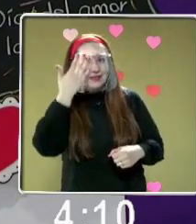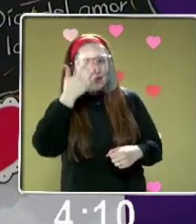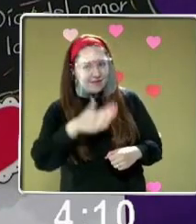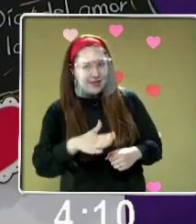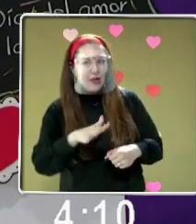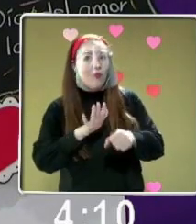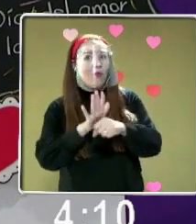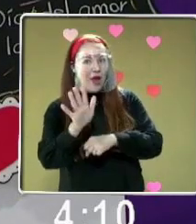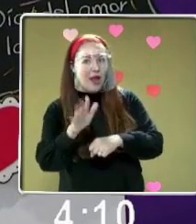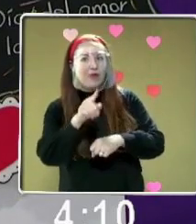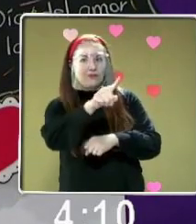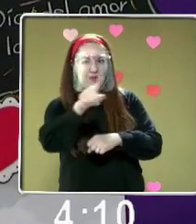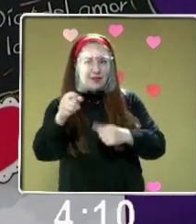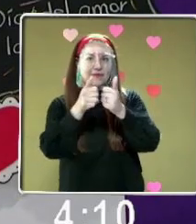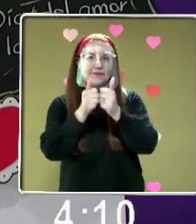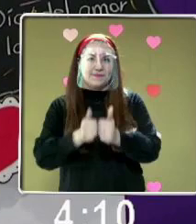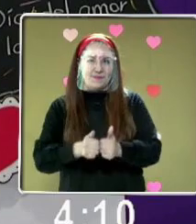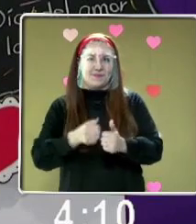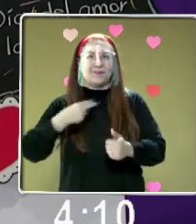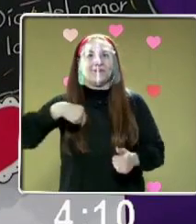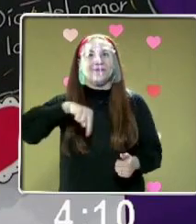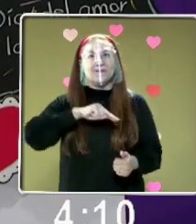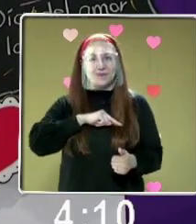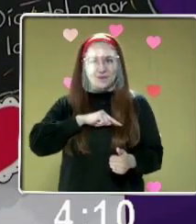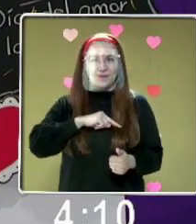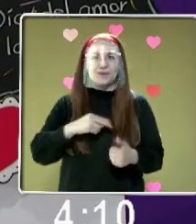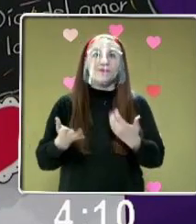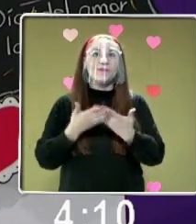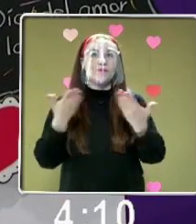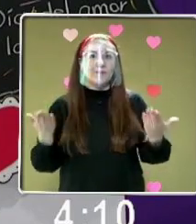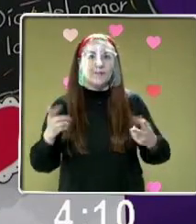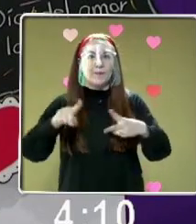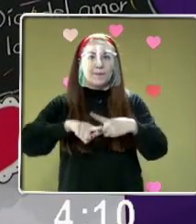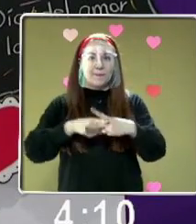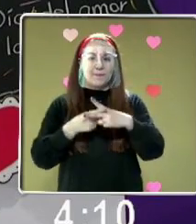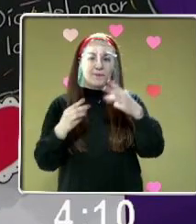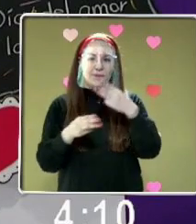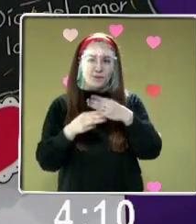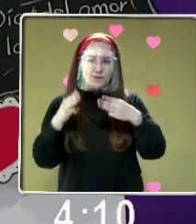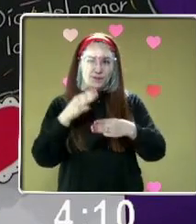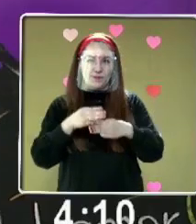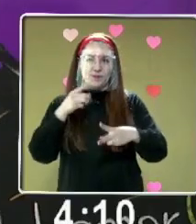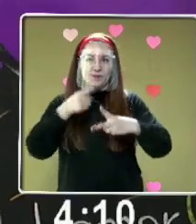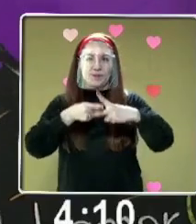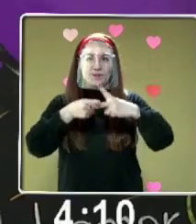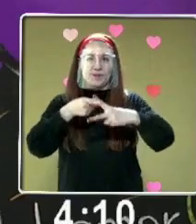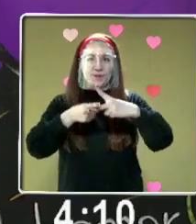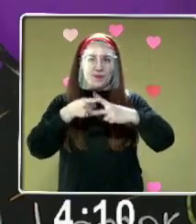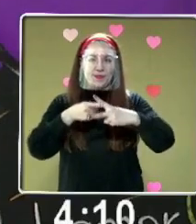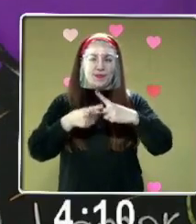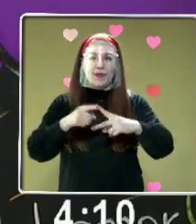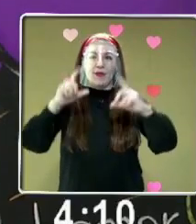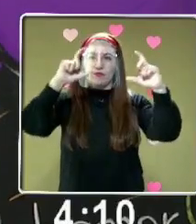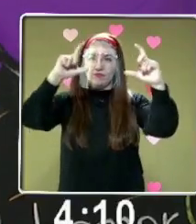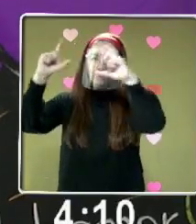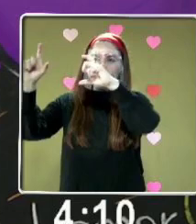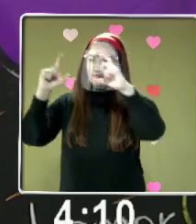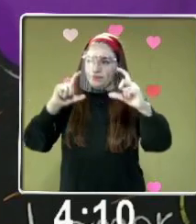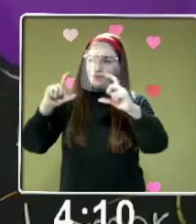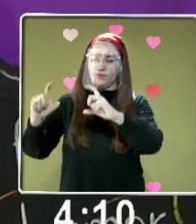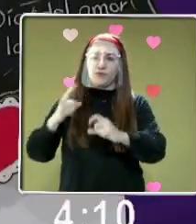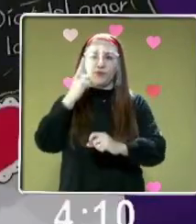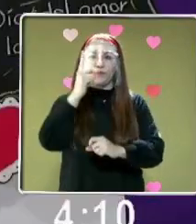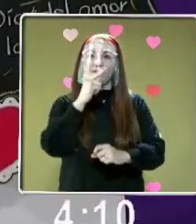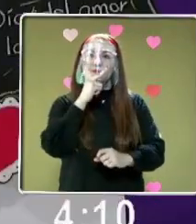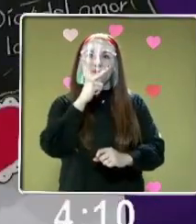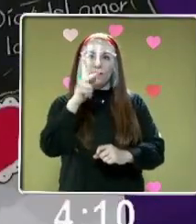quédate con nosotros. Pero bueno, maestra, es momento de empezar con la materia de matemáticas, con nuestra típica actividad de cuatro imágenes, una palabra. Y